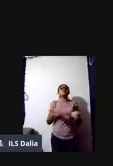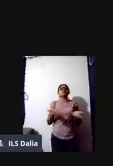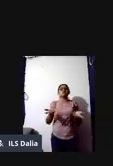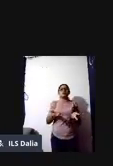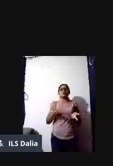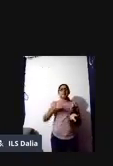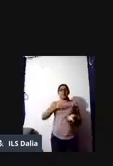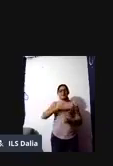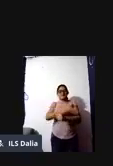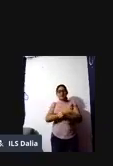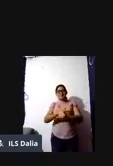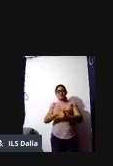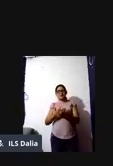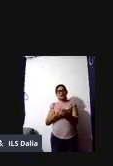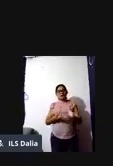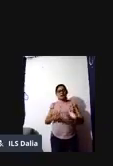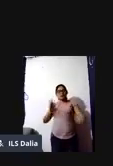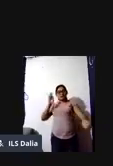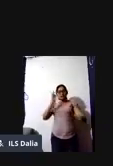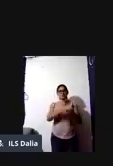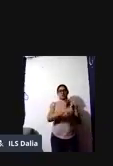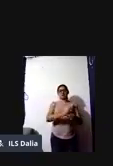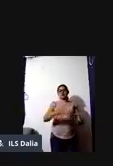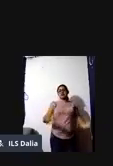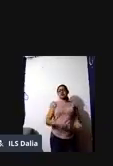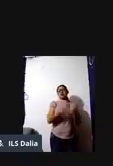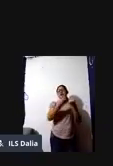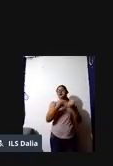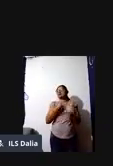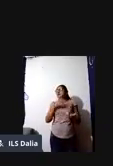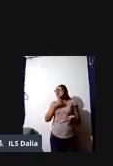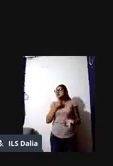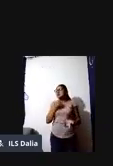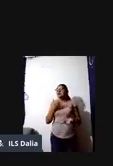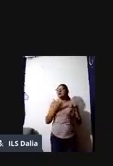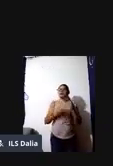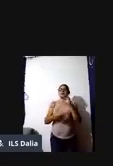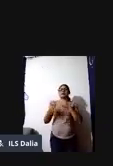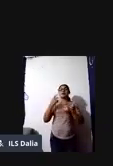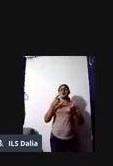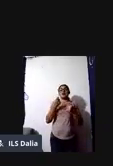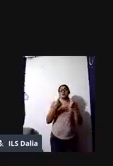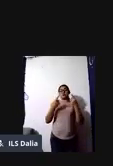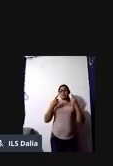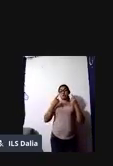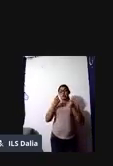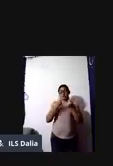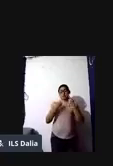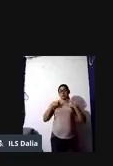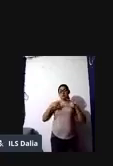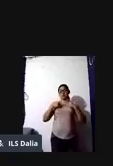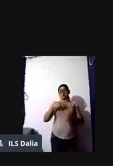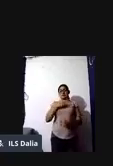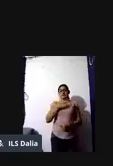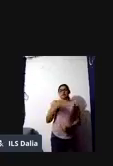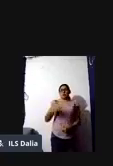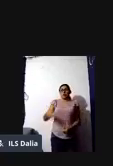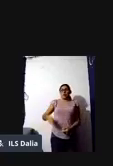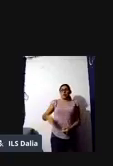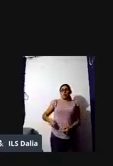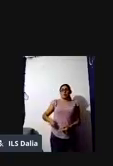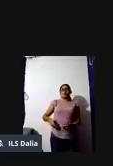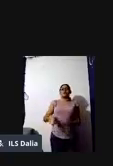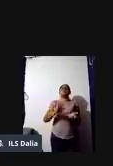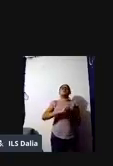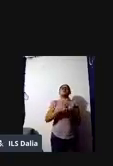salvar a mi familia aparentemente de este COVID, puede estar generando mucho miedo o culpa, es decir, que mis hijas y mis